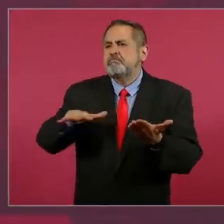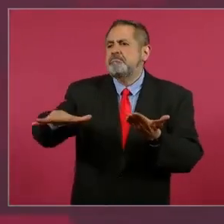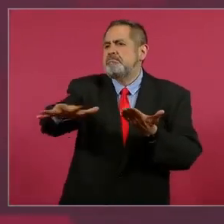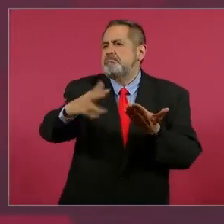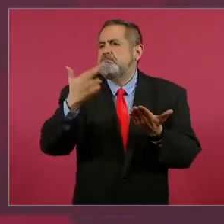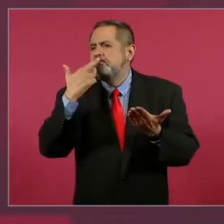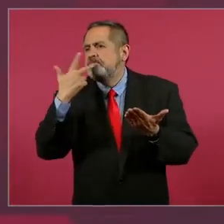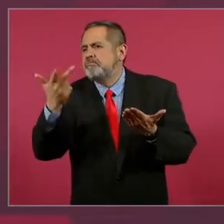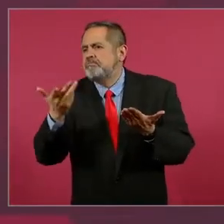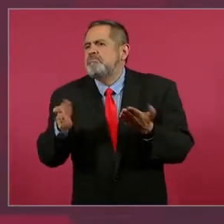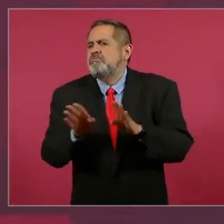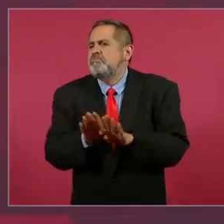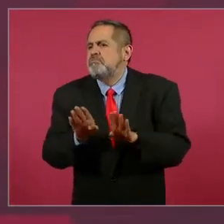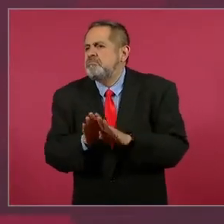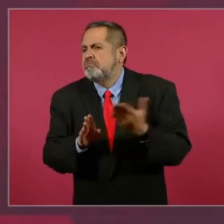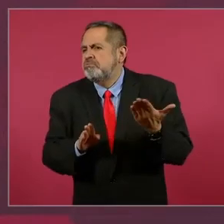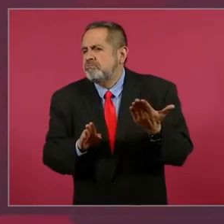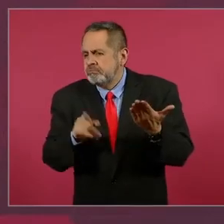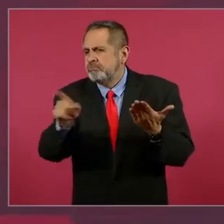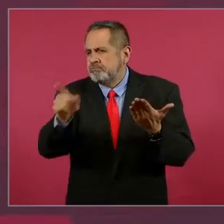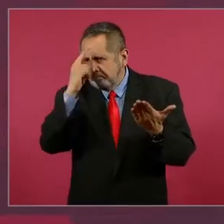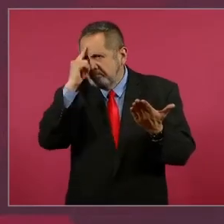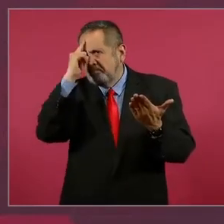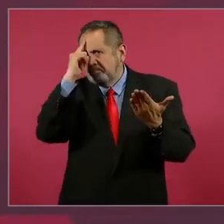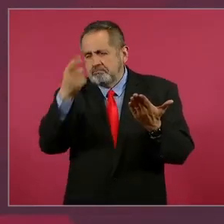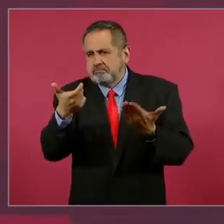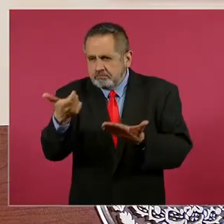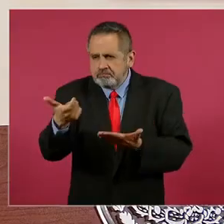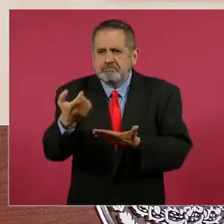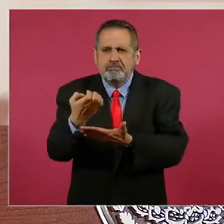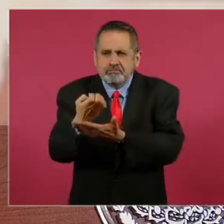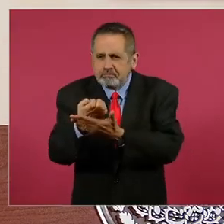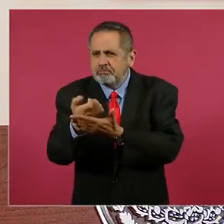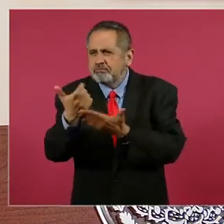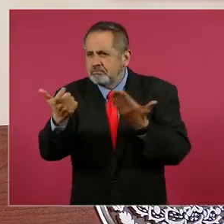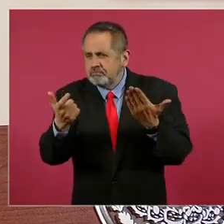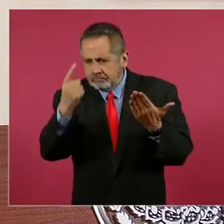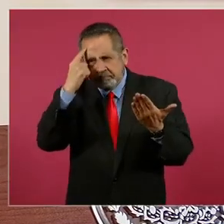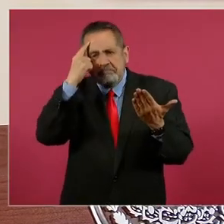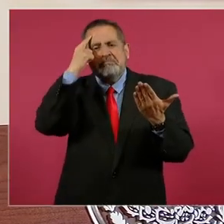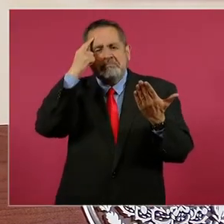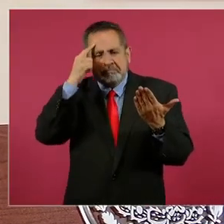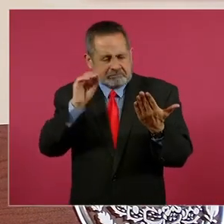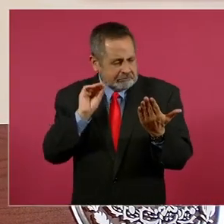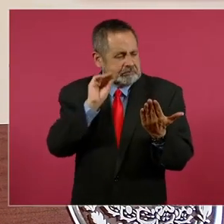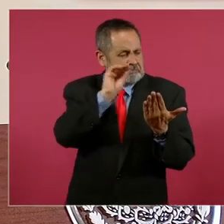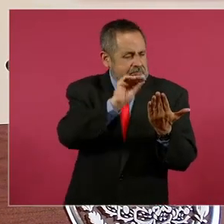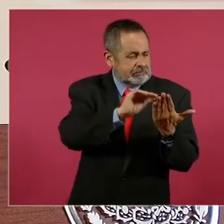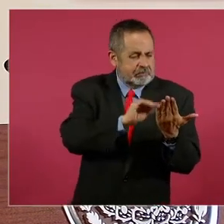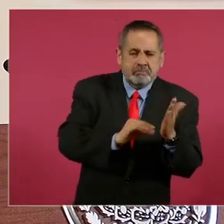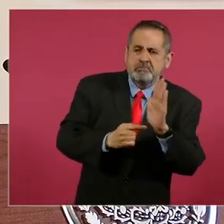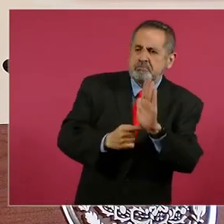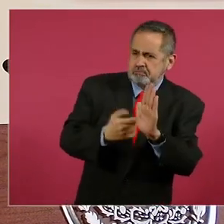la situación económica, social de la gente.